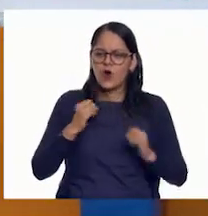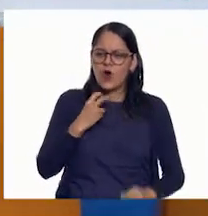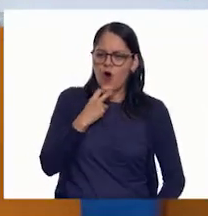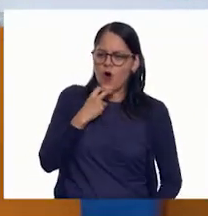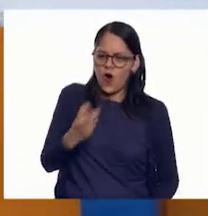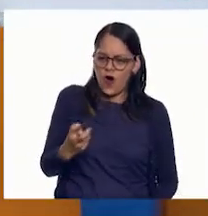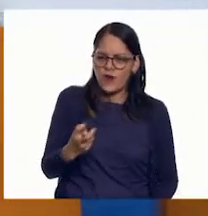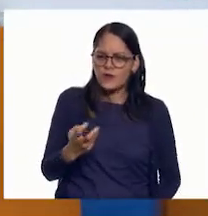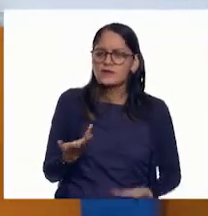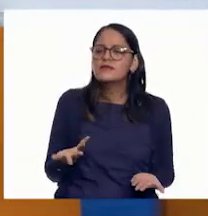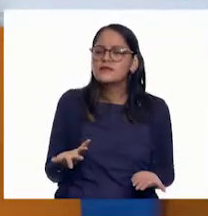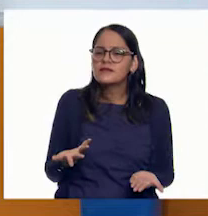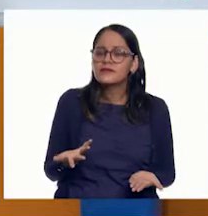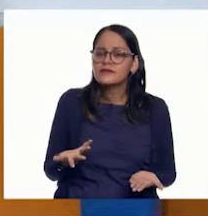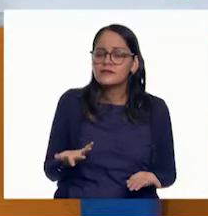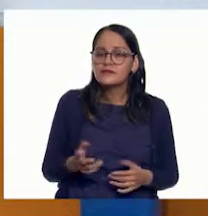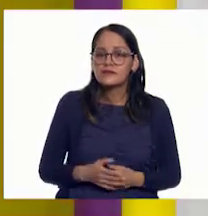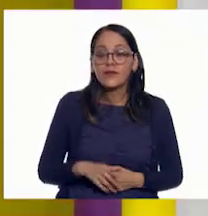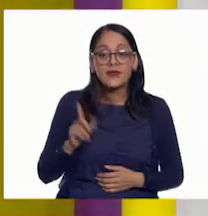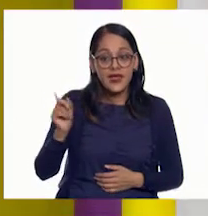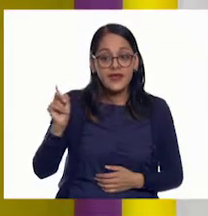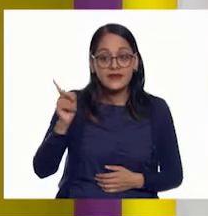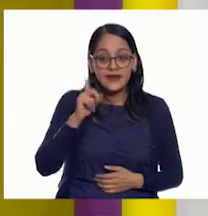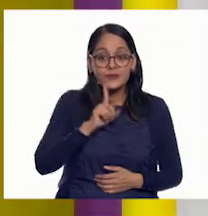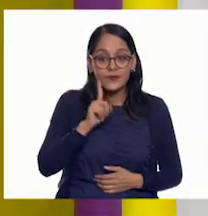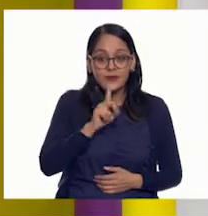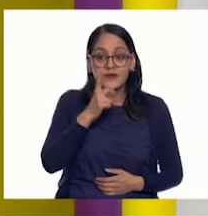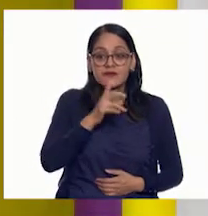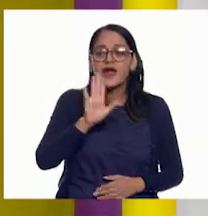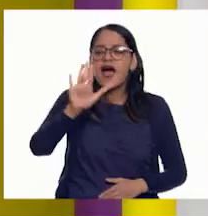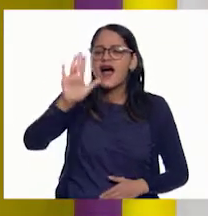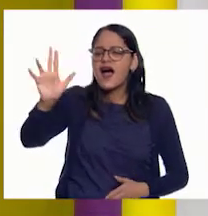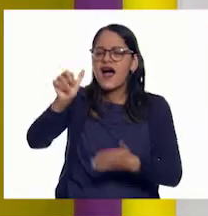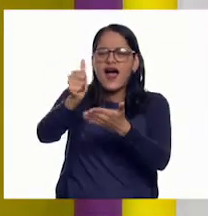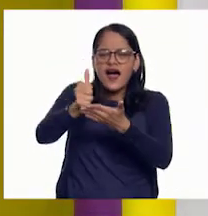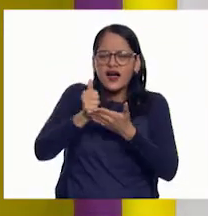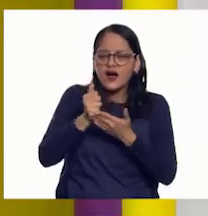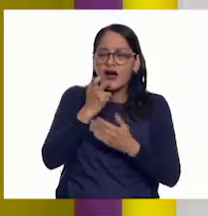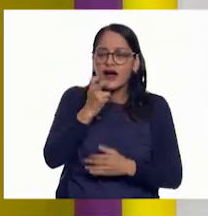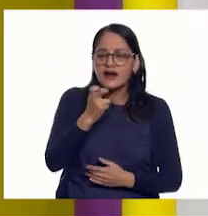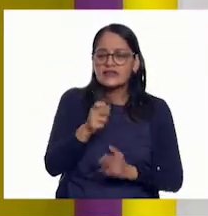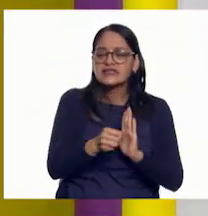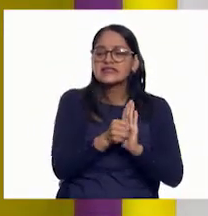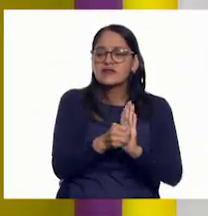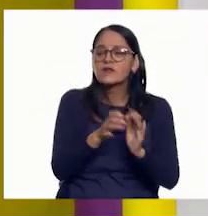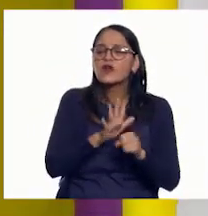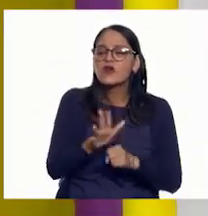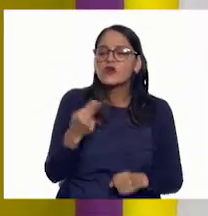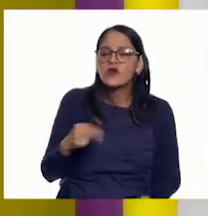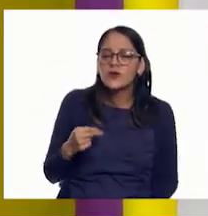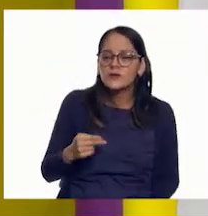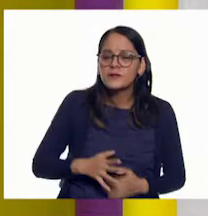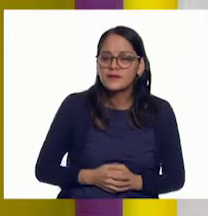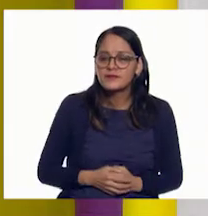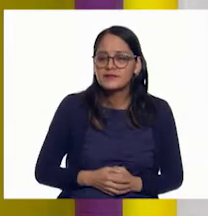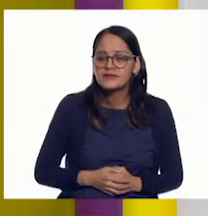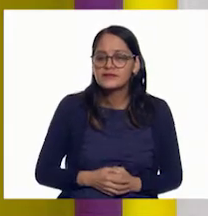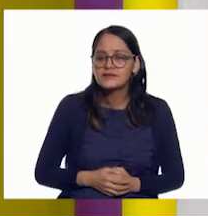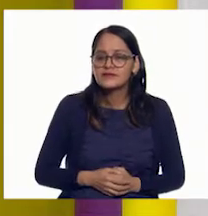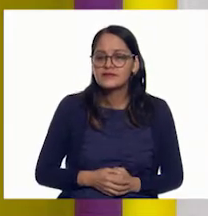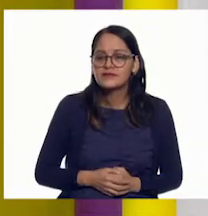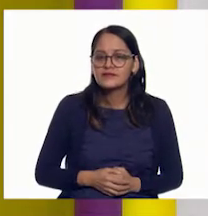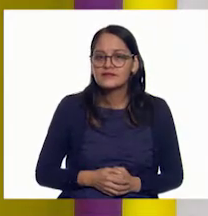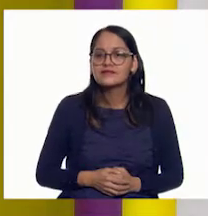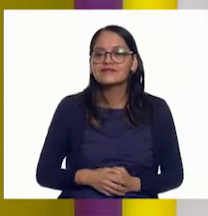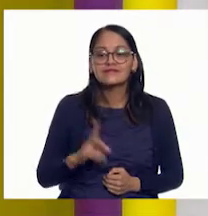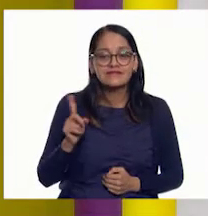gritan? Hubo un momento donde ella pide auxilio, ¿verdad? Y Ajá. había también unos signos. Esos son los signos de